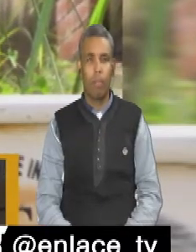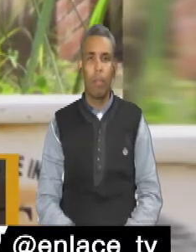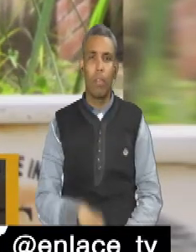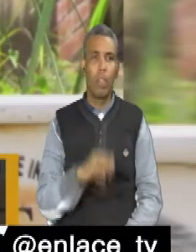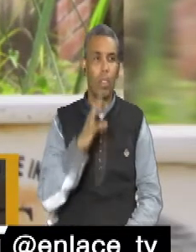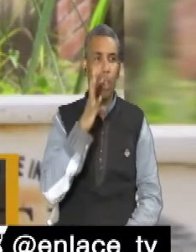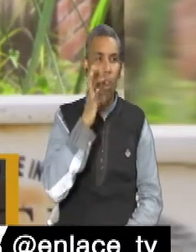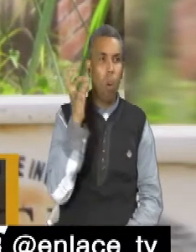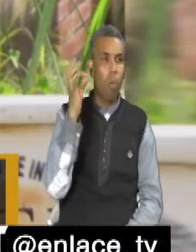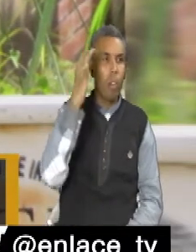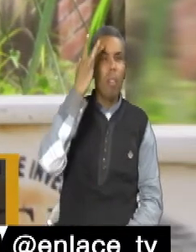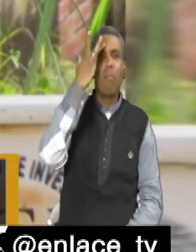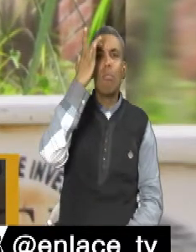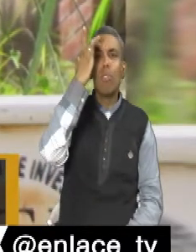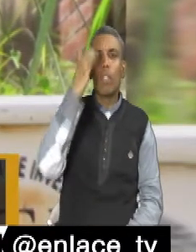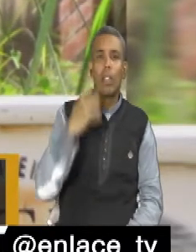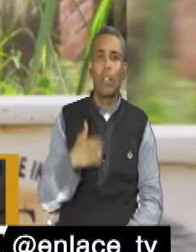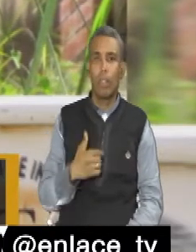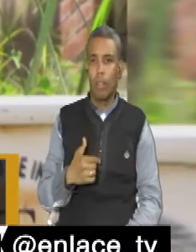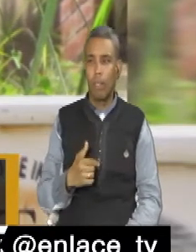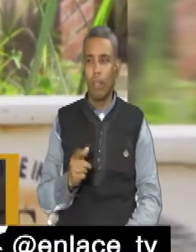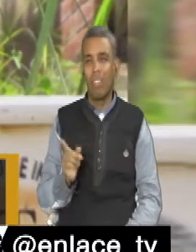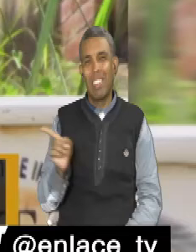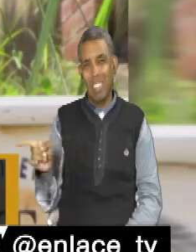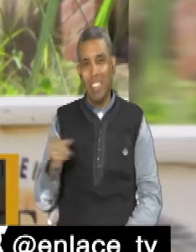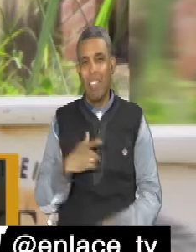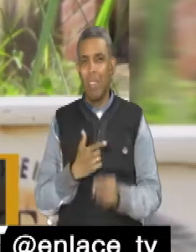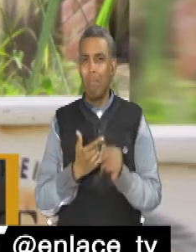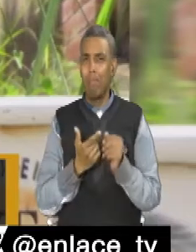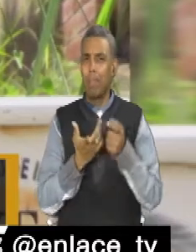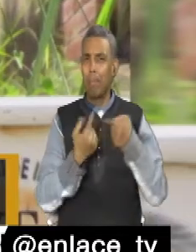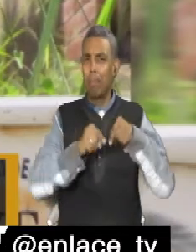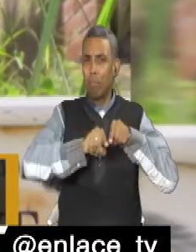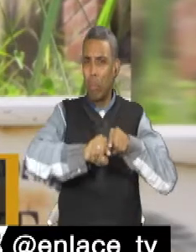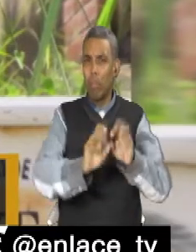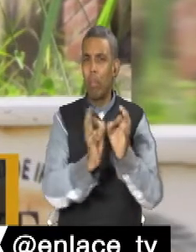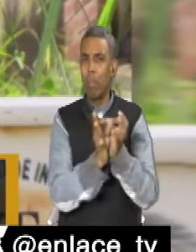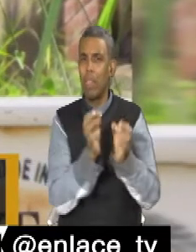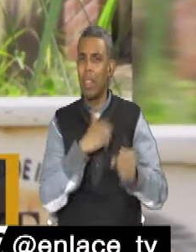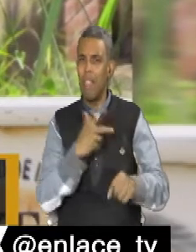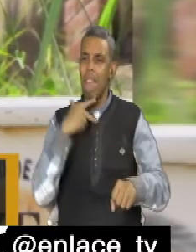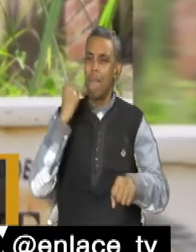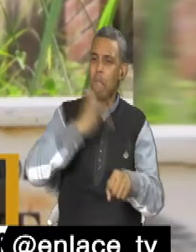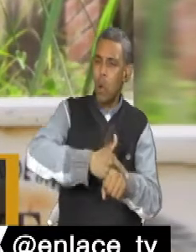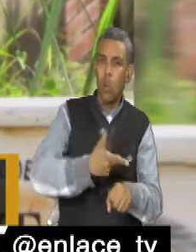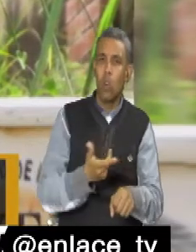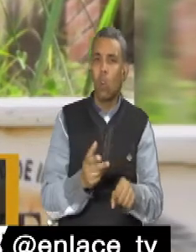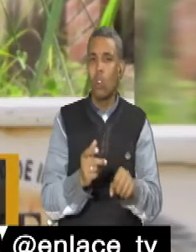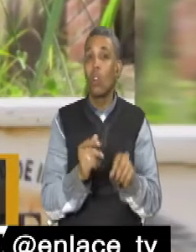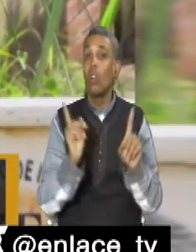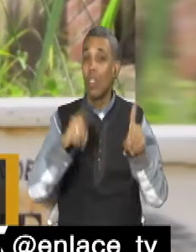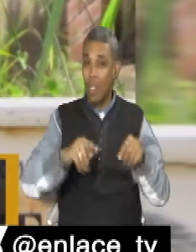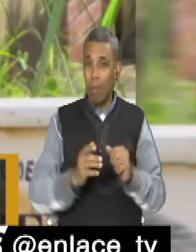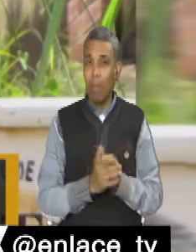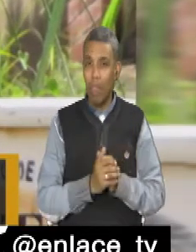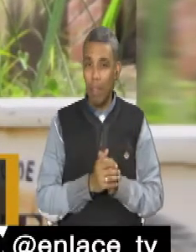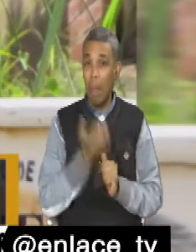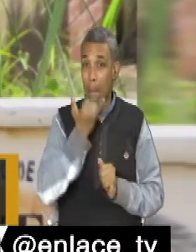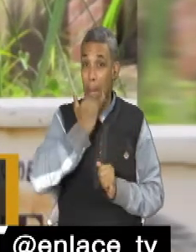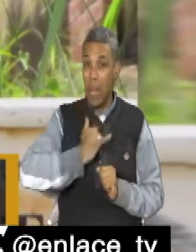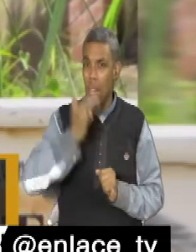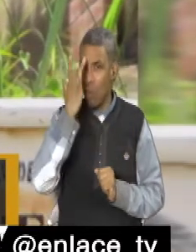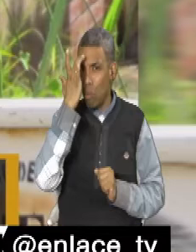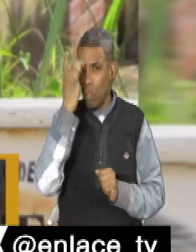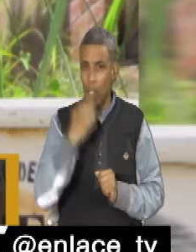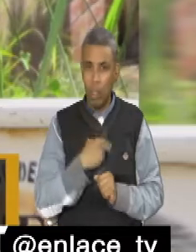por las autoridades de los delitos de violencia intrafamiliar y acceso carnal abusivo a menor de 14 años. Esta captura fue hecha en